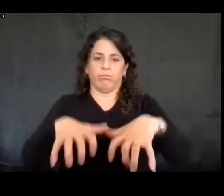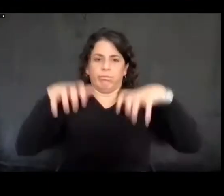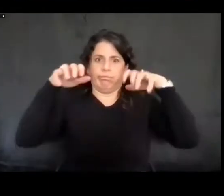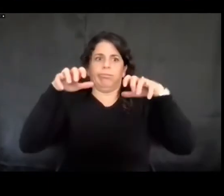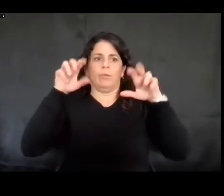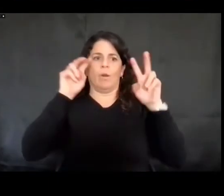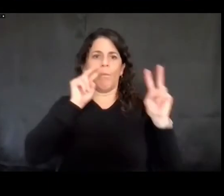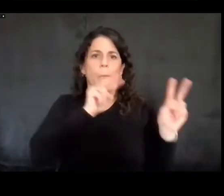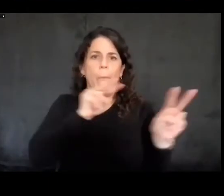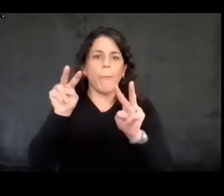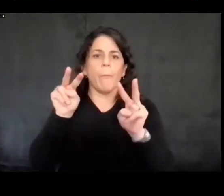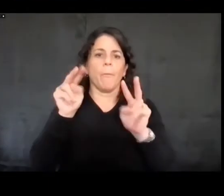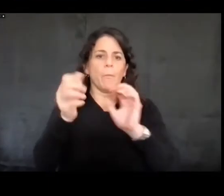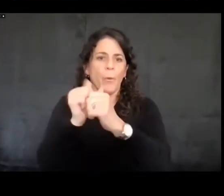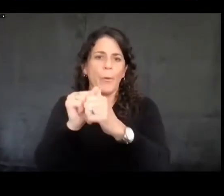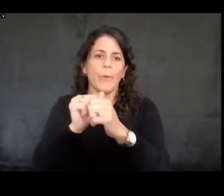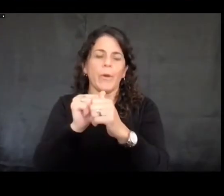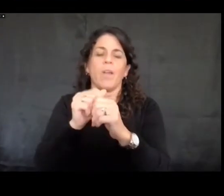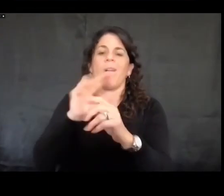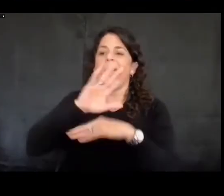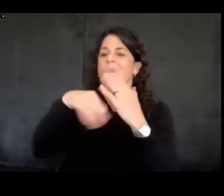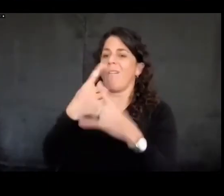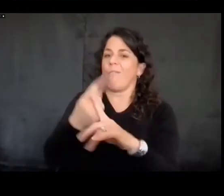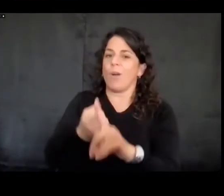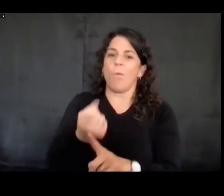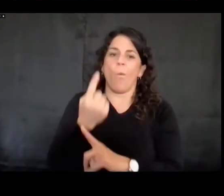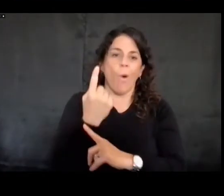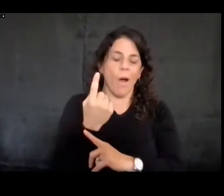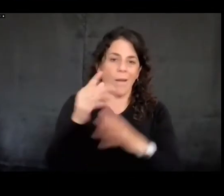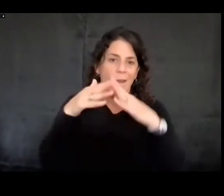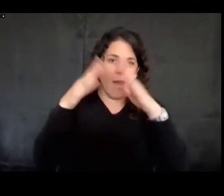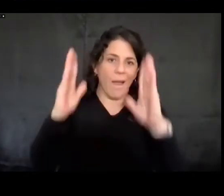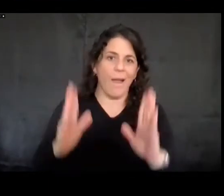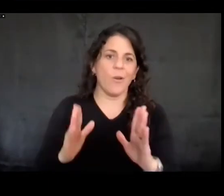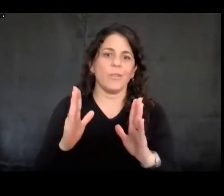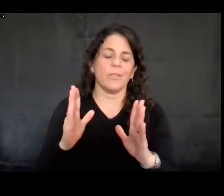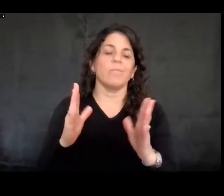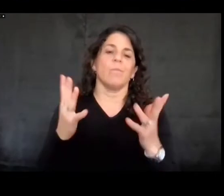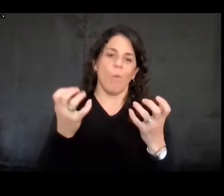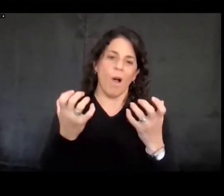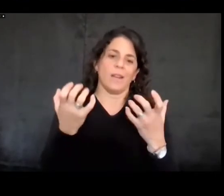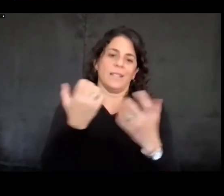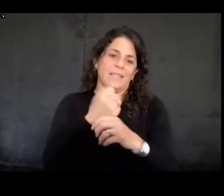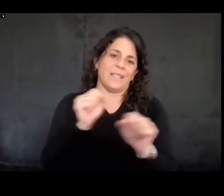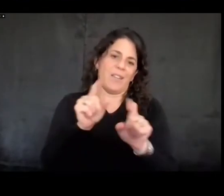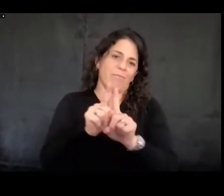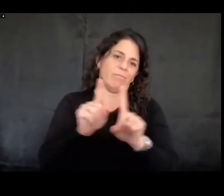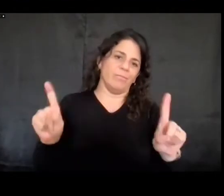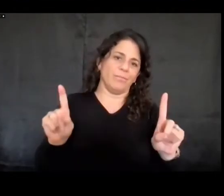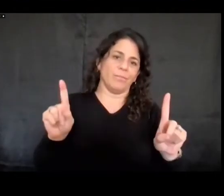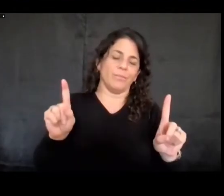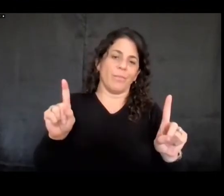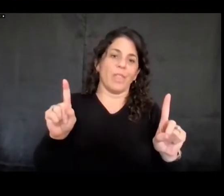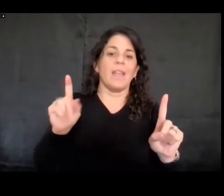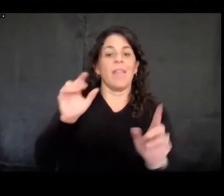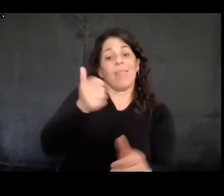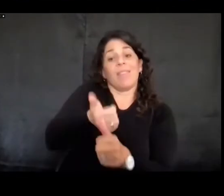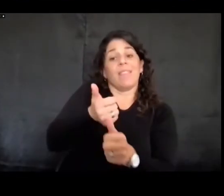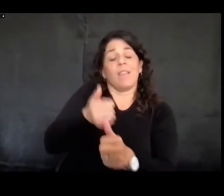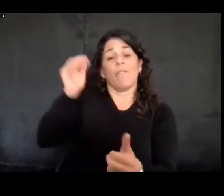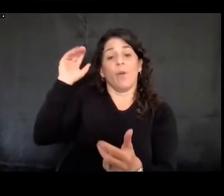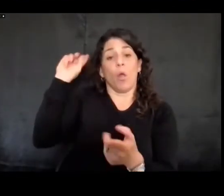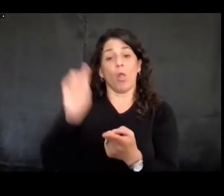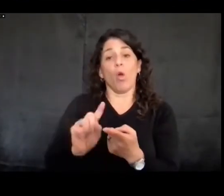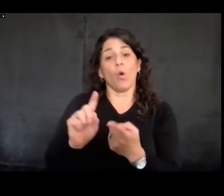observadores en un solamente hogar y teniendo la que teniendo